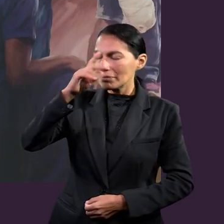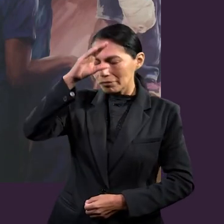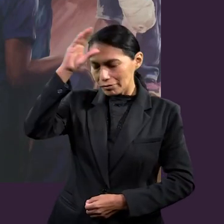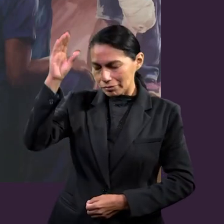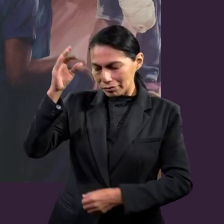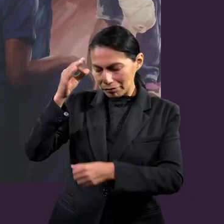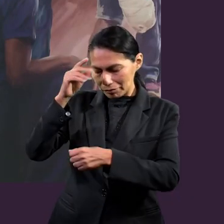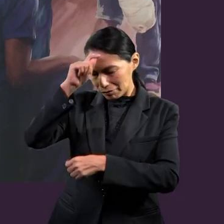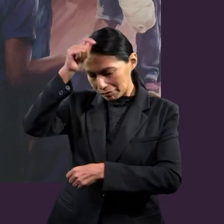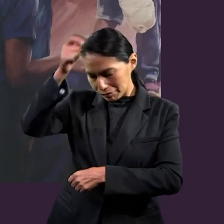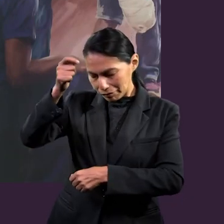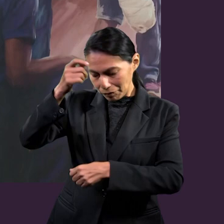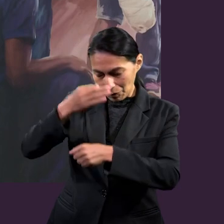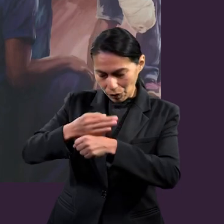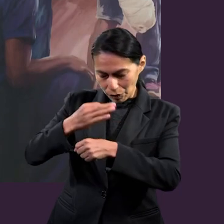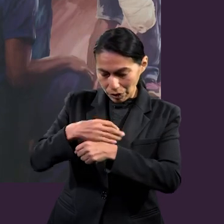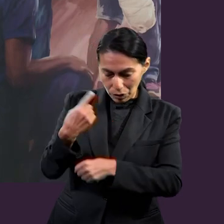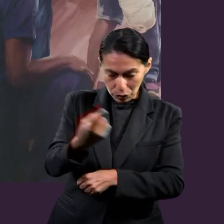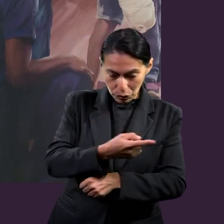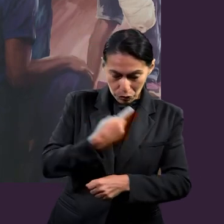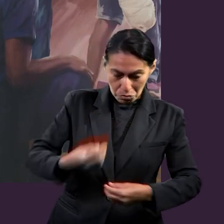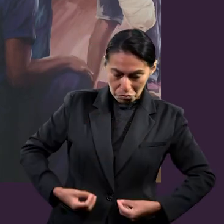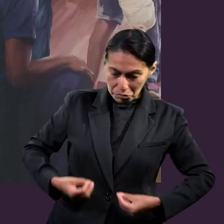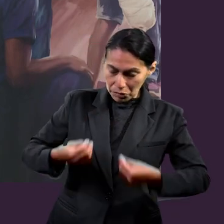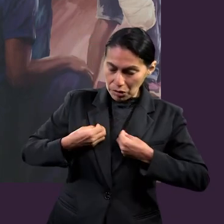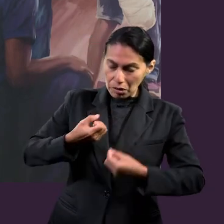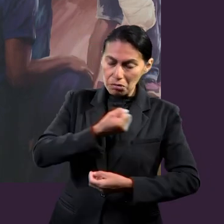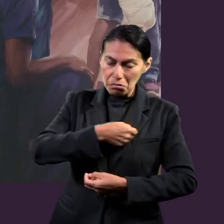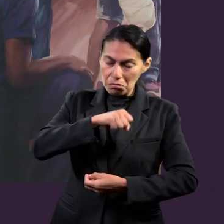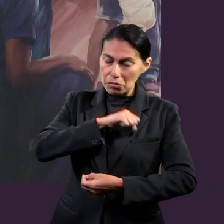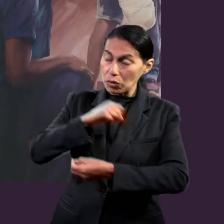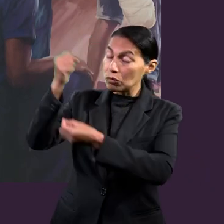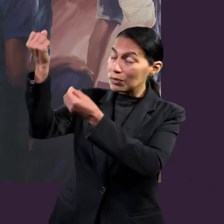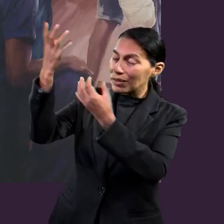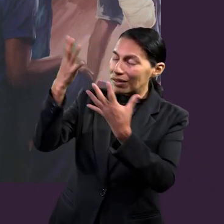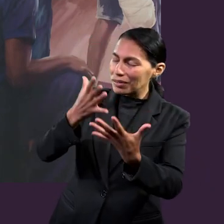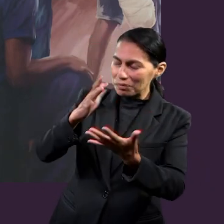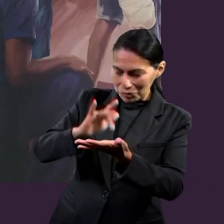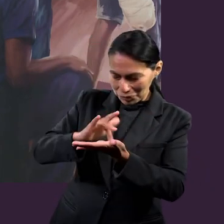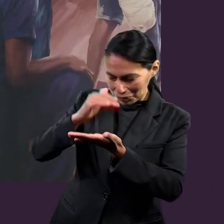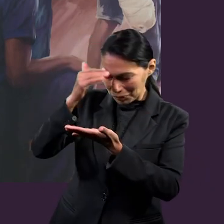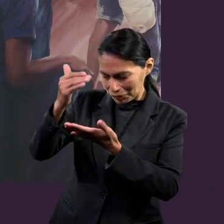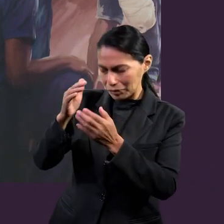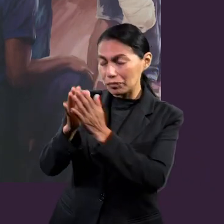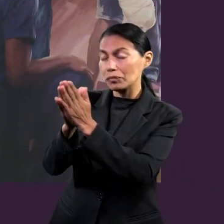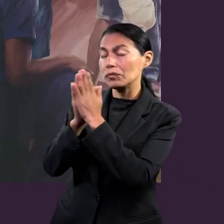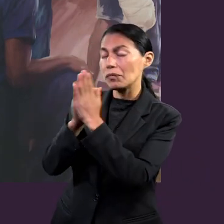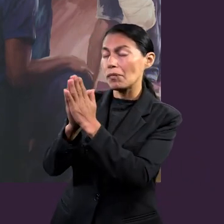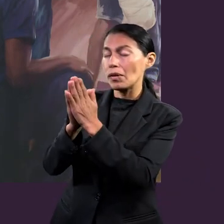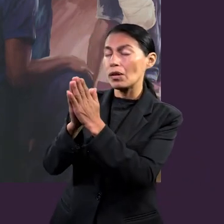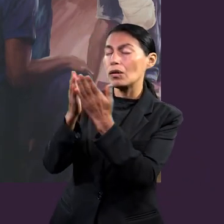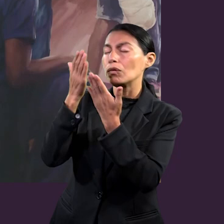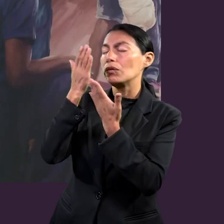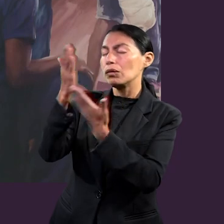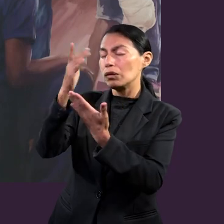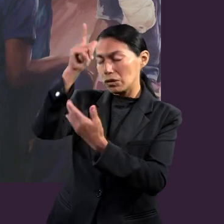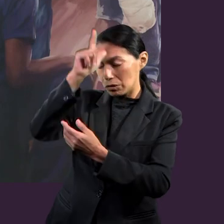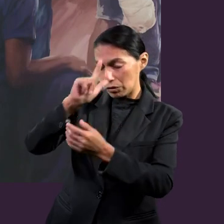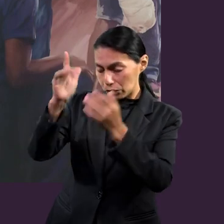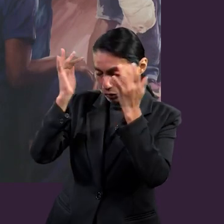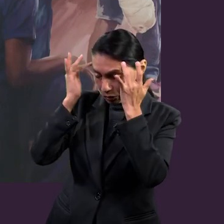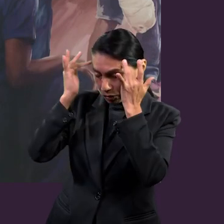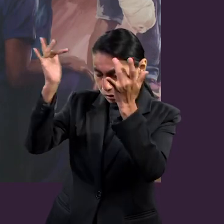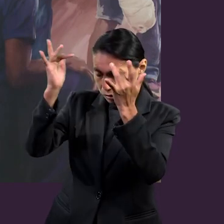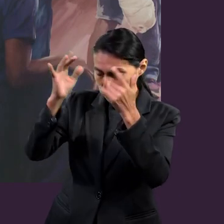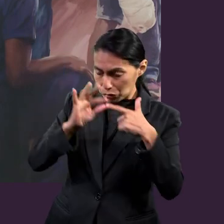Celestial, en este momento te agradecemos por la vida y la salud que nos das y queremos pedir que tu Espíritu Santo nos guíe en el estudio de tu